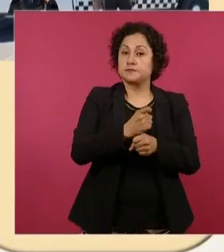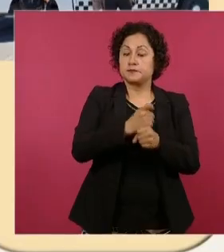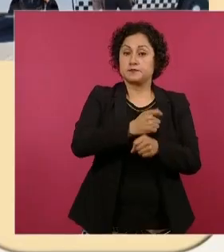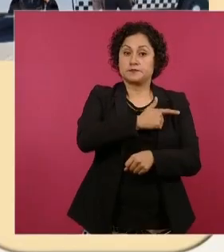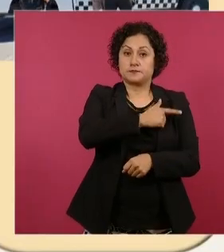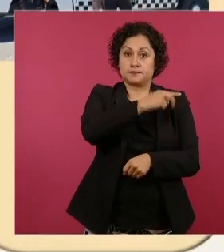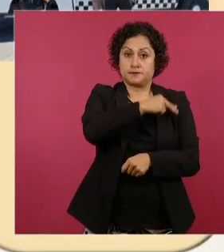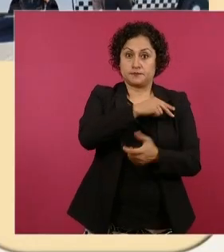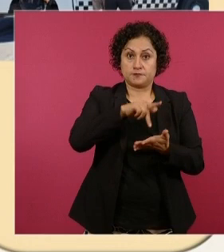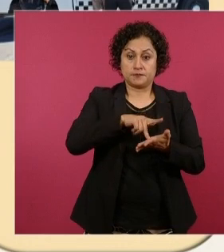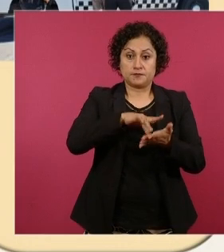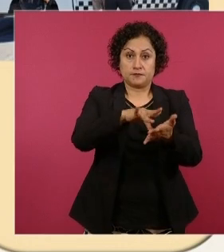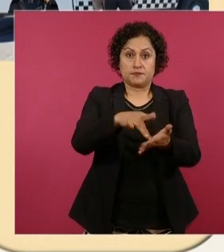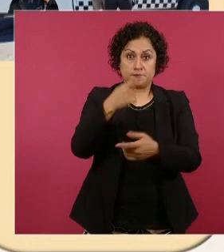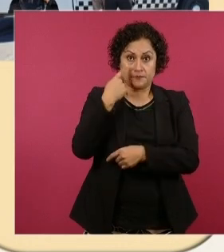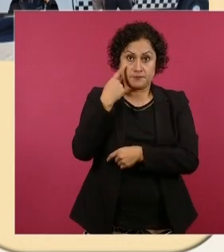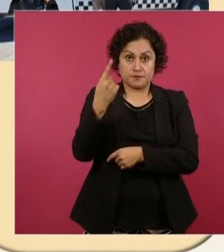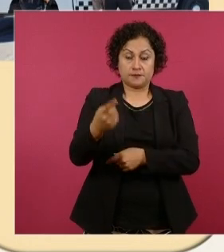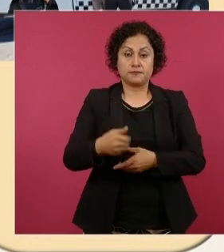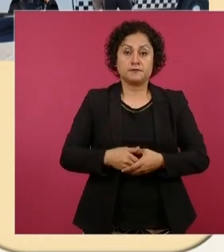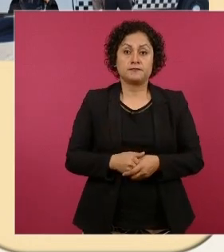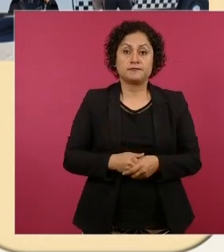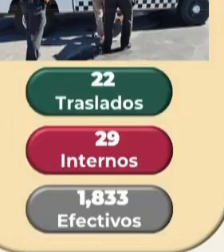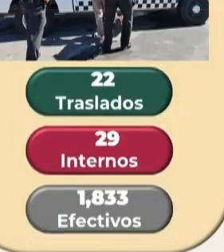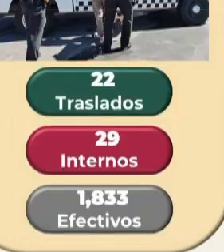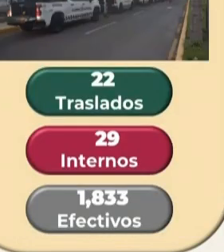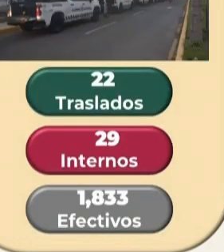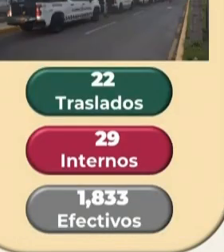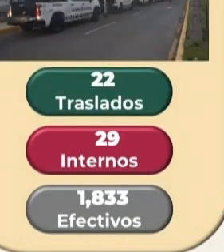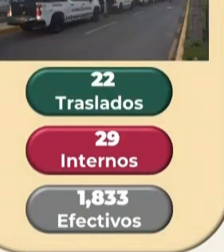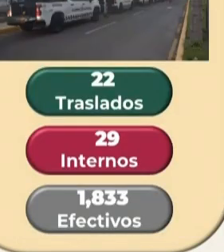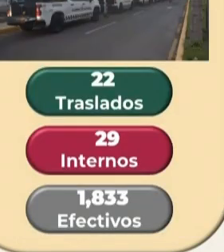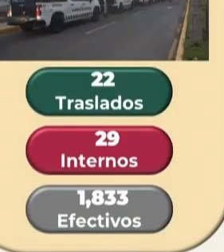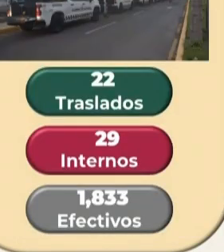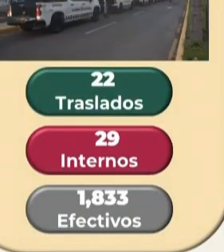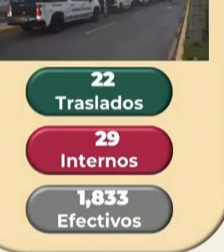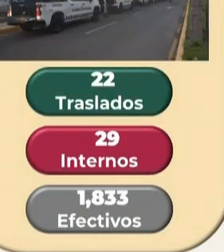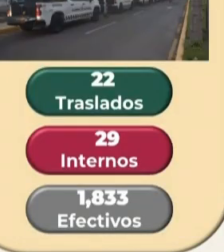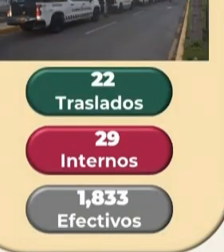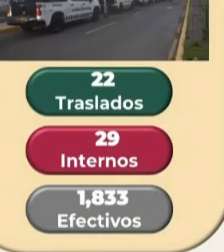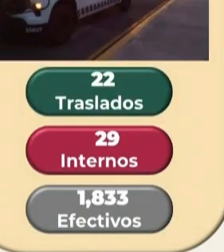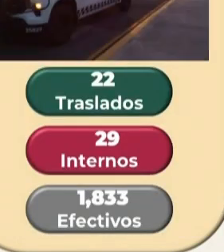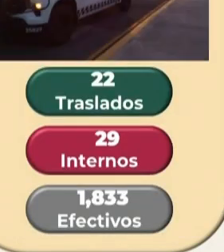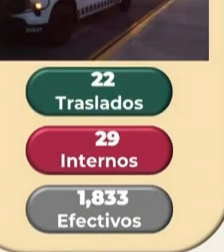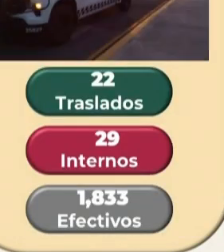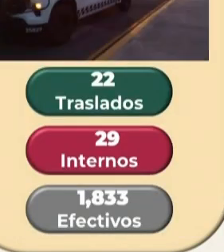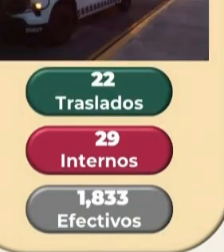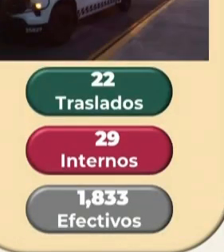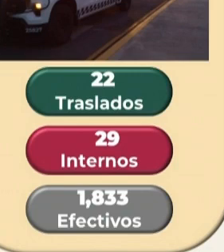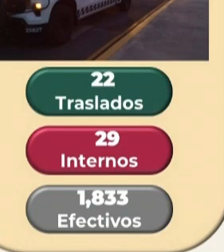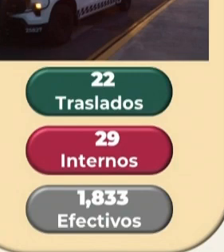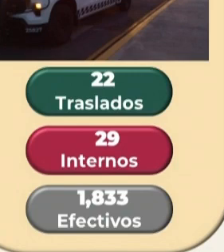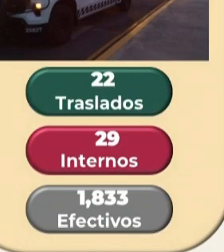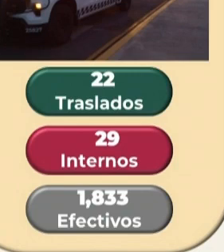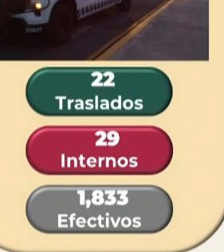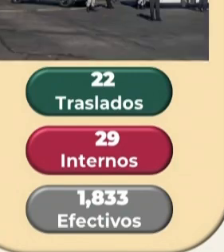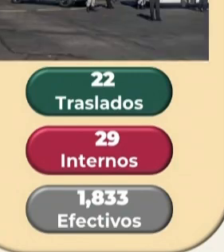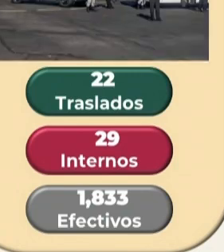Nacional, apoyo de búsqueda de personas, son 9 apoyos que se dieron en ese periodo, 7